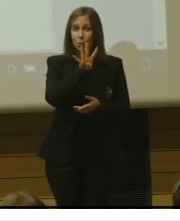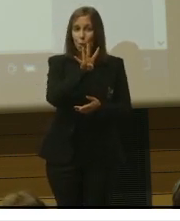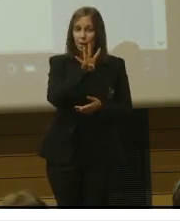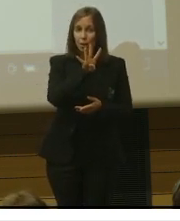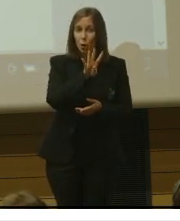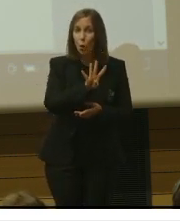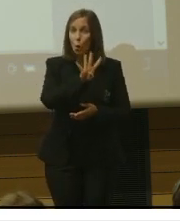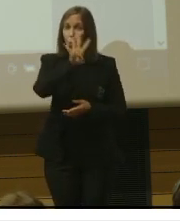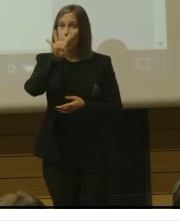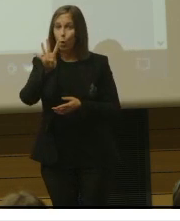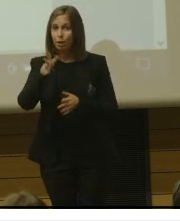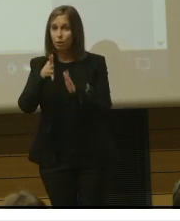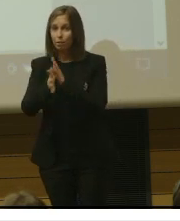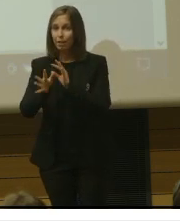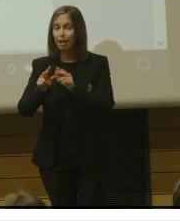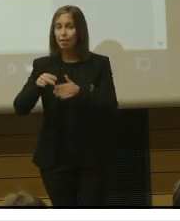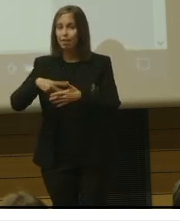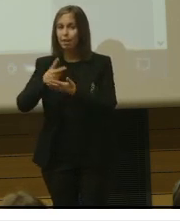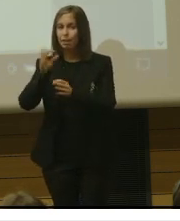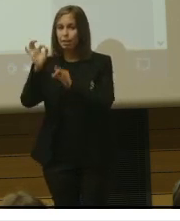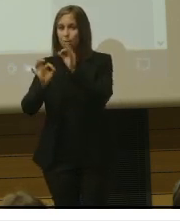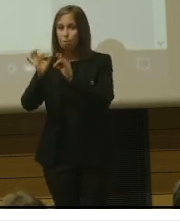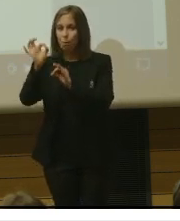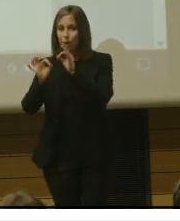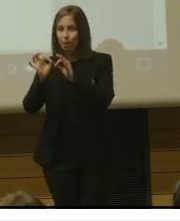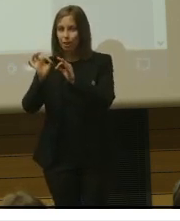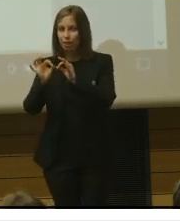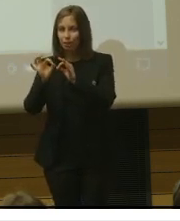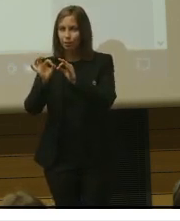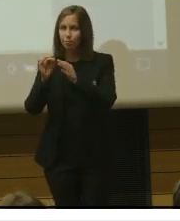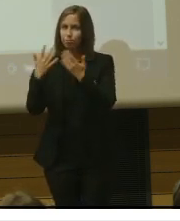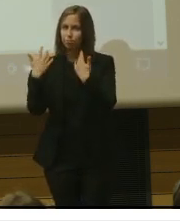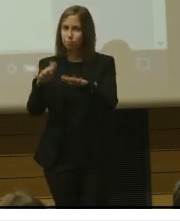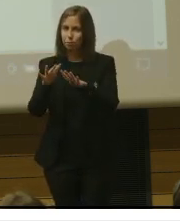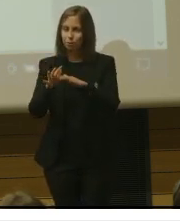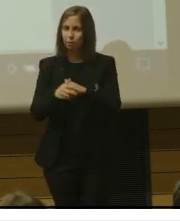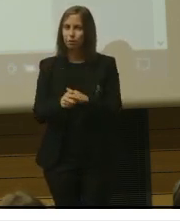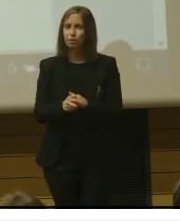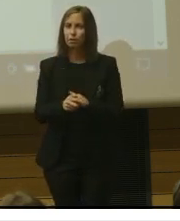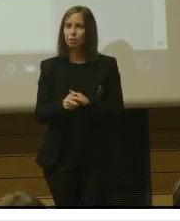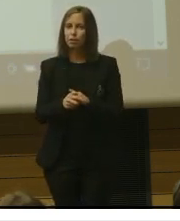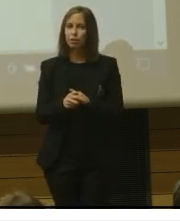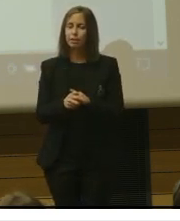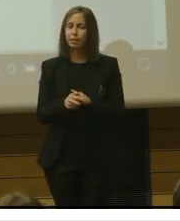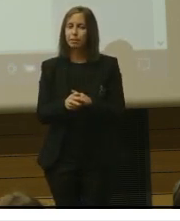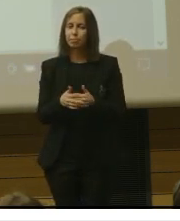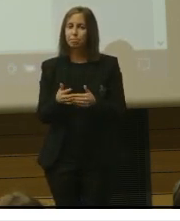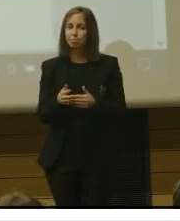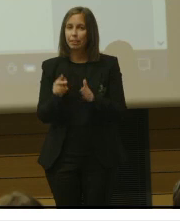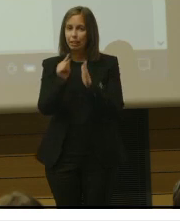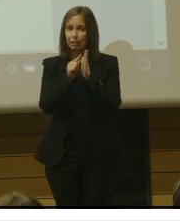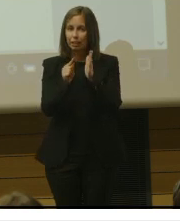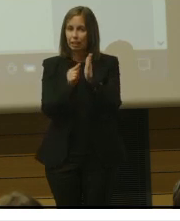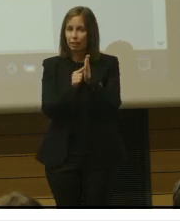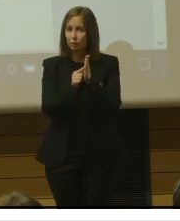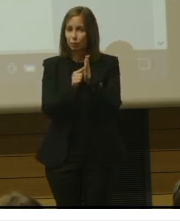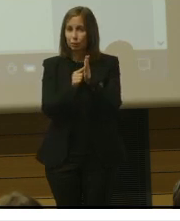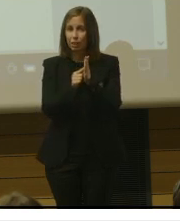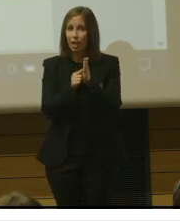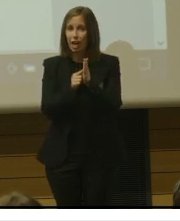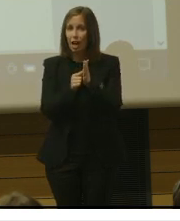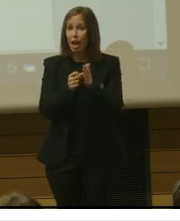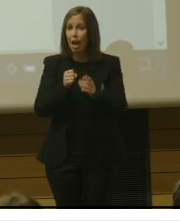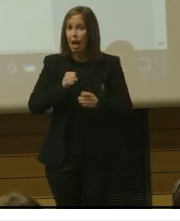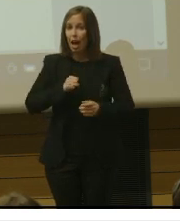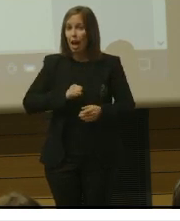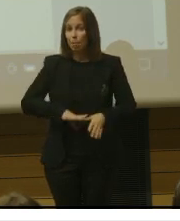casi el 17% de la muestra, por lo tanto, eso que comentaban antes, ¿no?, bueno, se refleja, ¿no?, en nuestros datos, ¿no?, que el aborto espontáneo